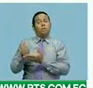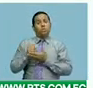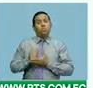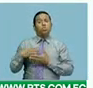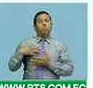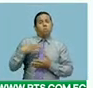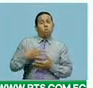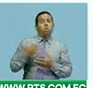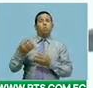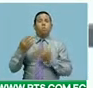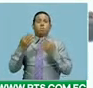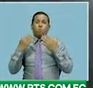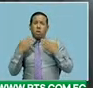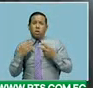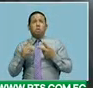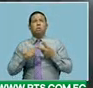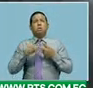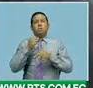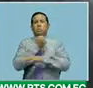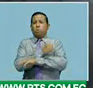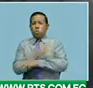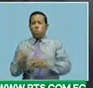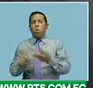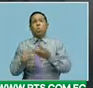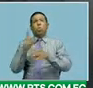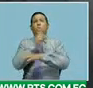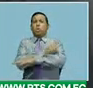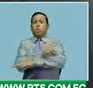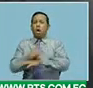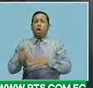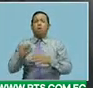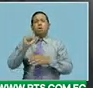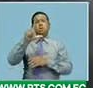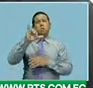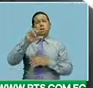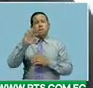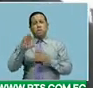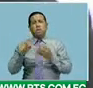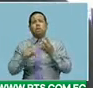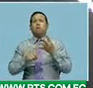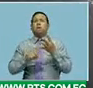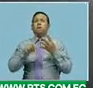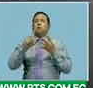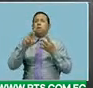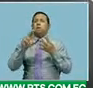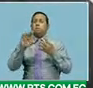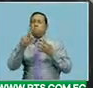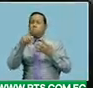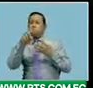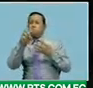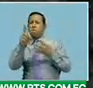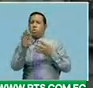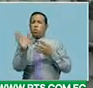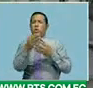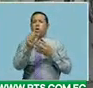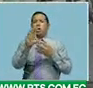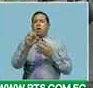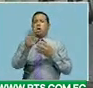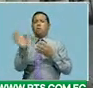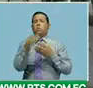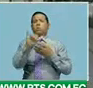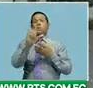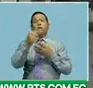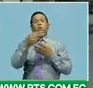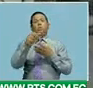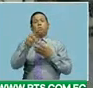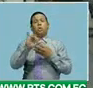Bomberos Guayaquil, San Borondón, Daule, Salitre, El Triunfo, Loma de Sargentillo, Pedro Carbo y Yaguachi. Los moradores del sitio, con